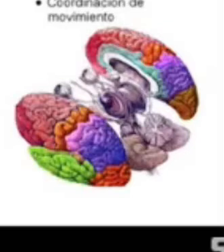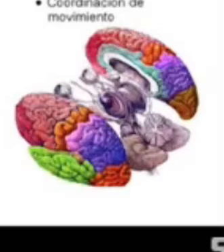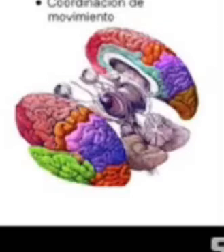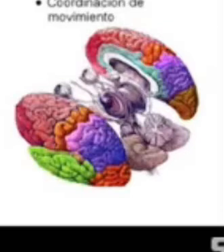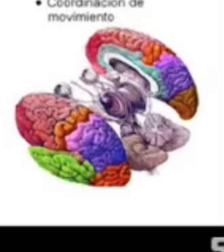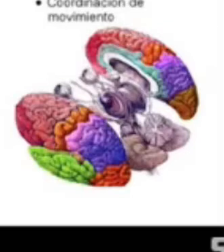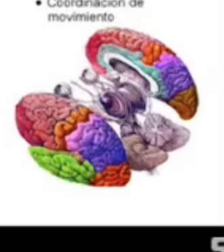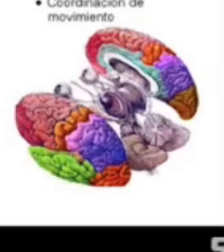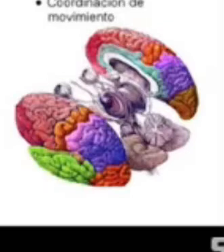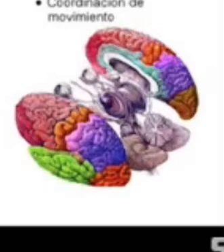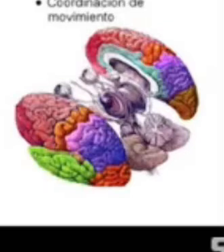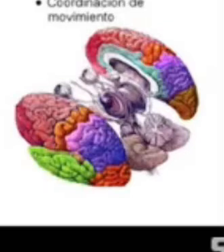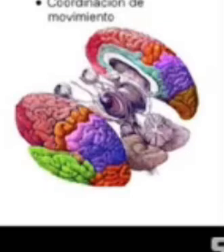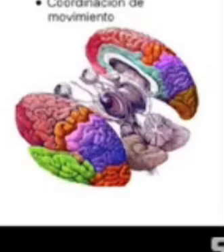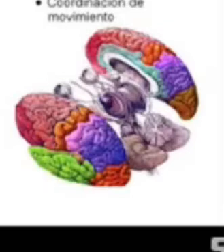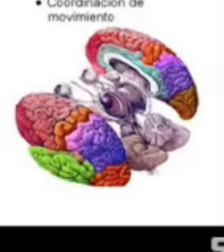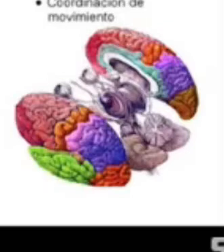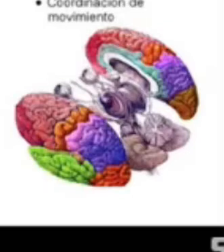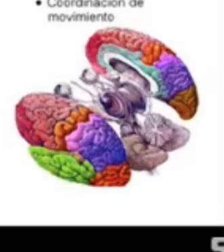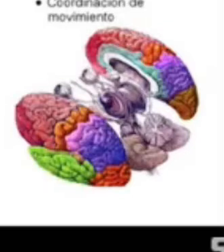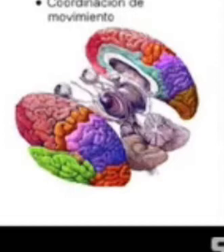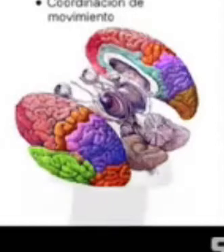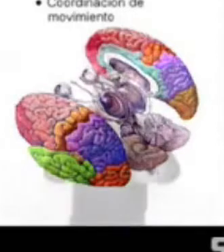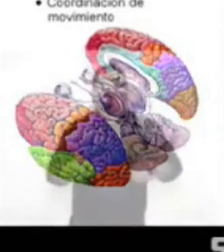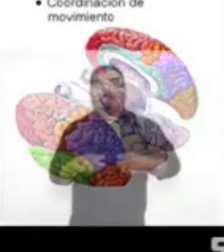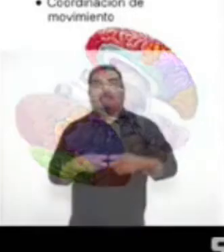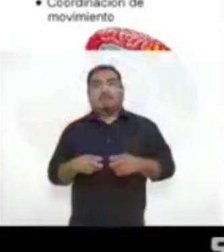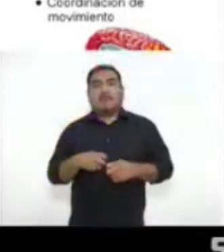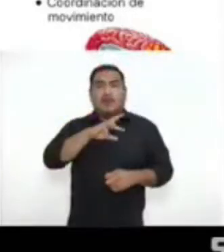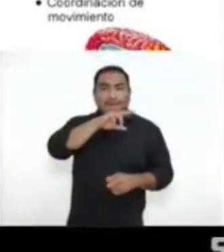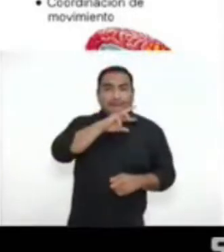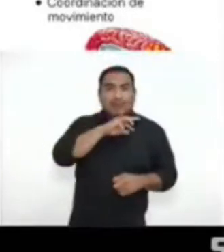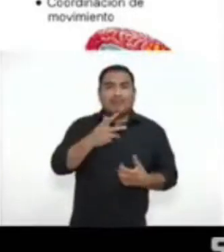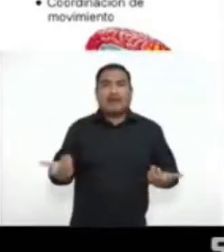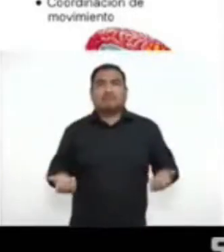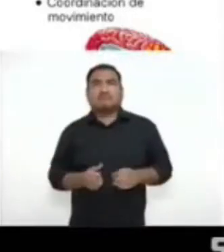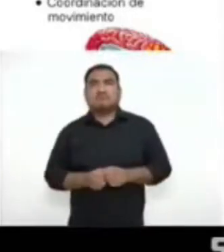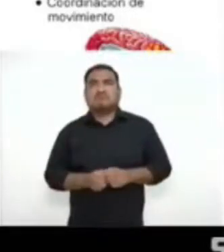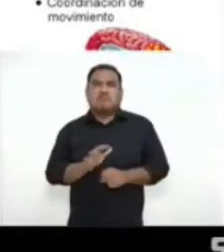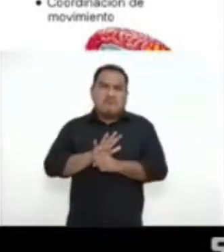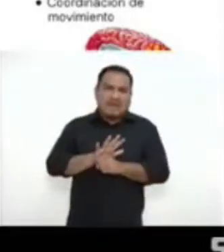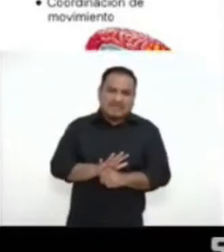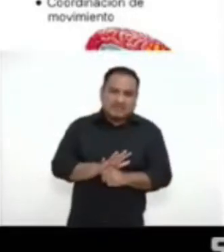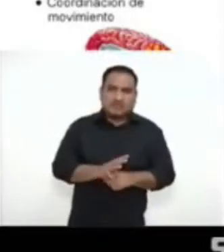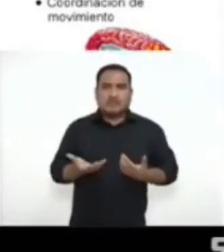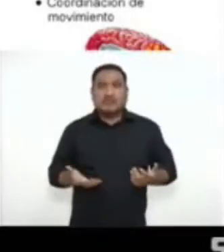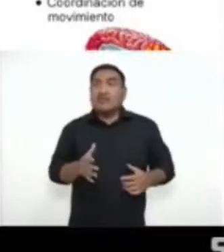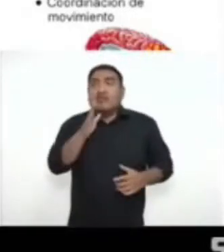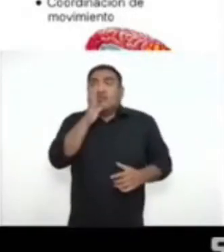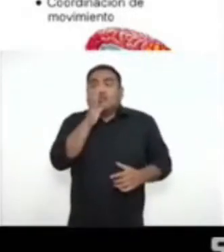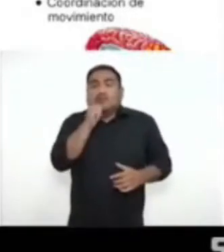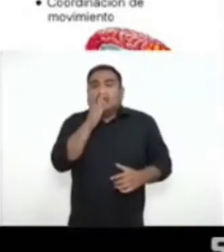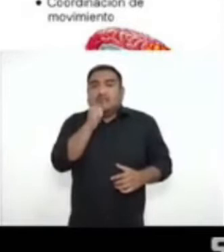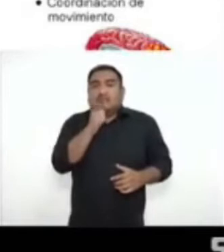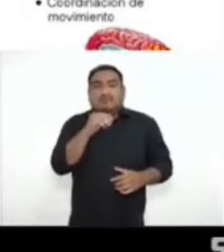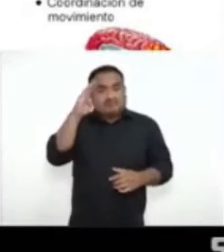estoy ansioso, temeroso, angustiado, no voy a poder pensar,